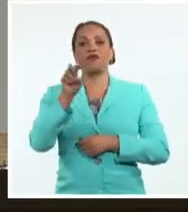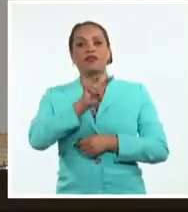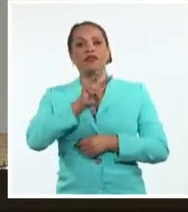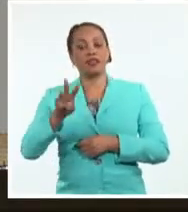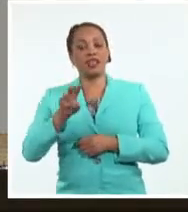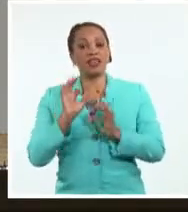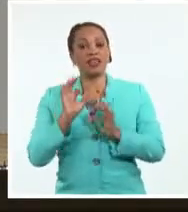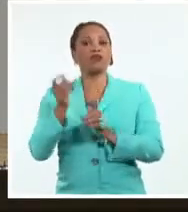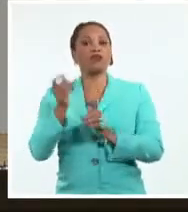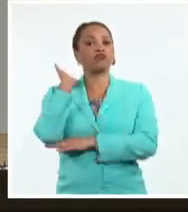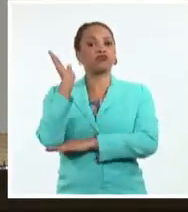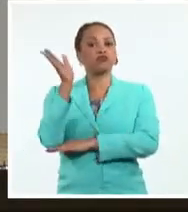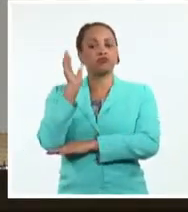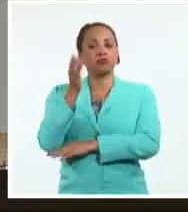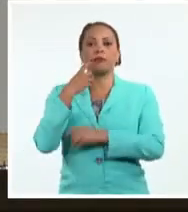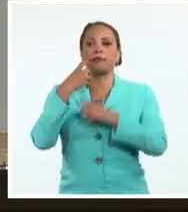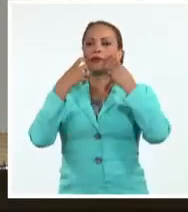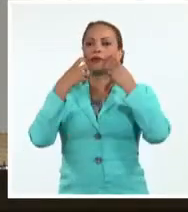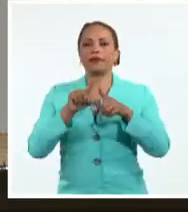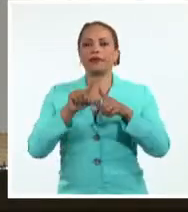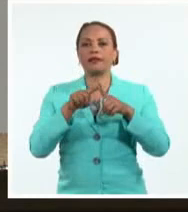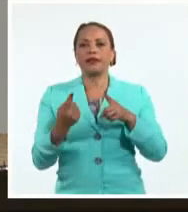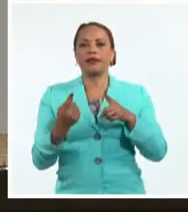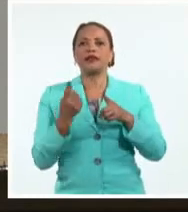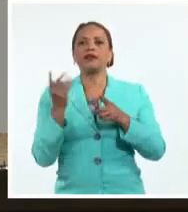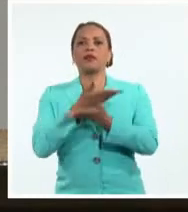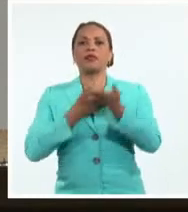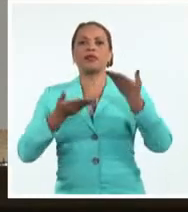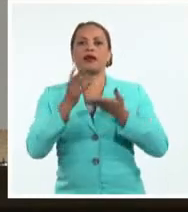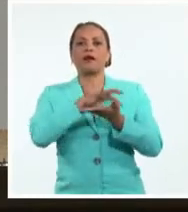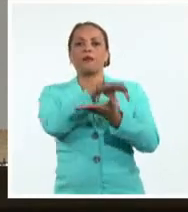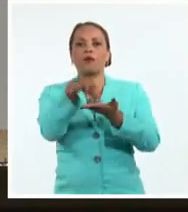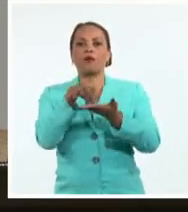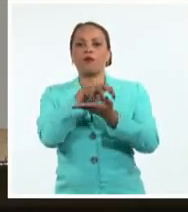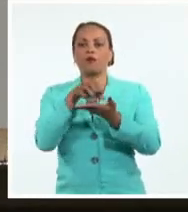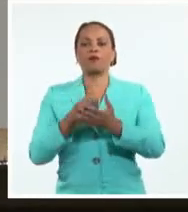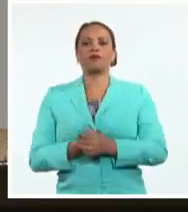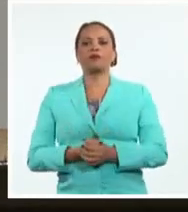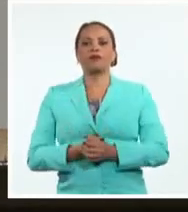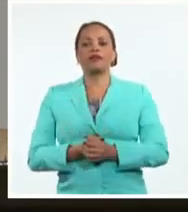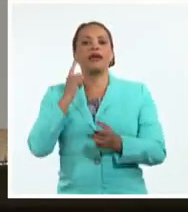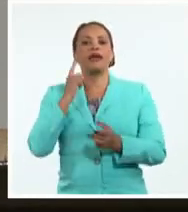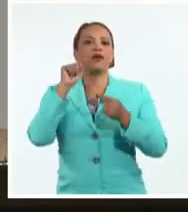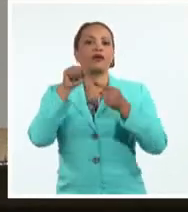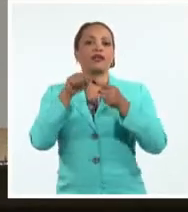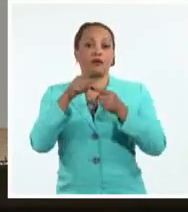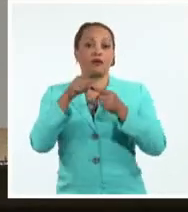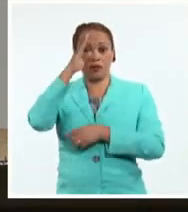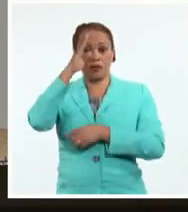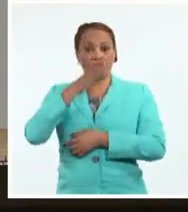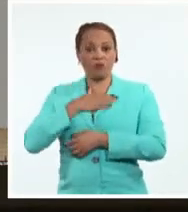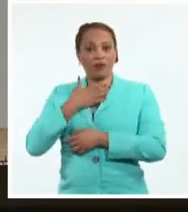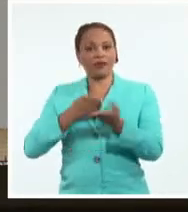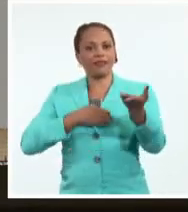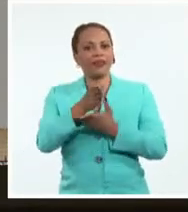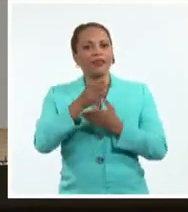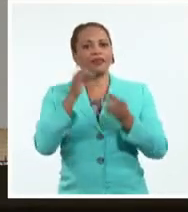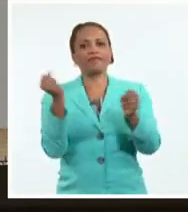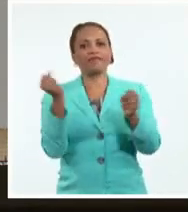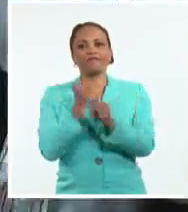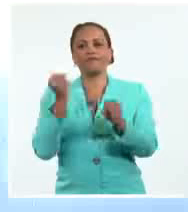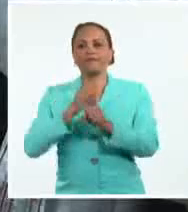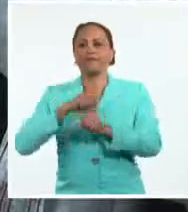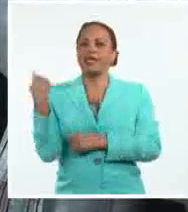esta conferencia y propiciar un espacio de intercambio. Reiteró el propósito de la isla de continuar colaborando en todo lo